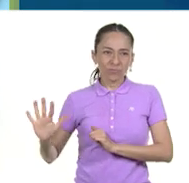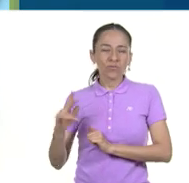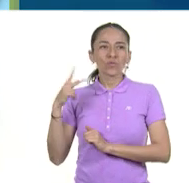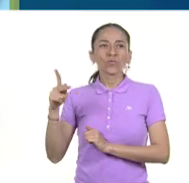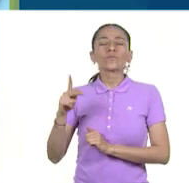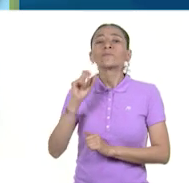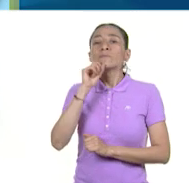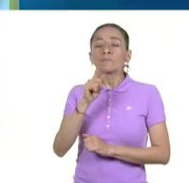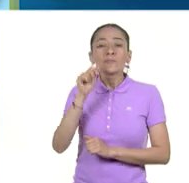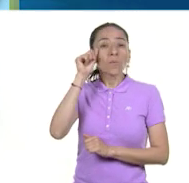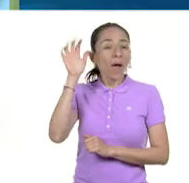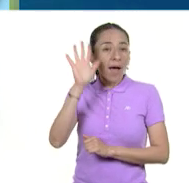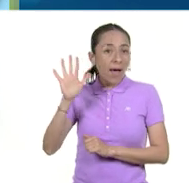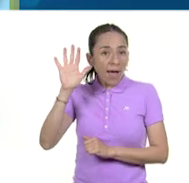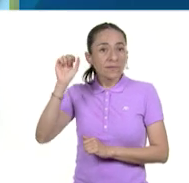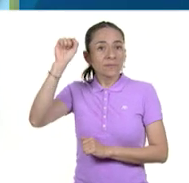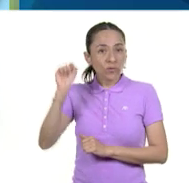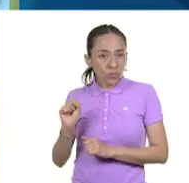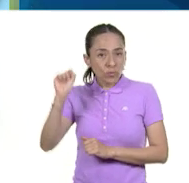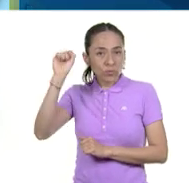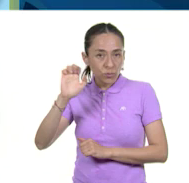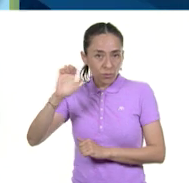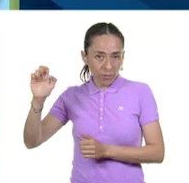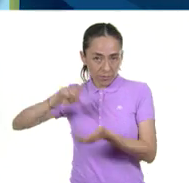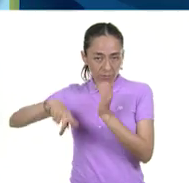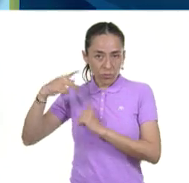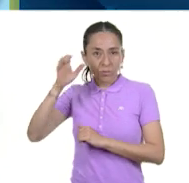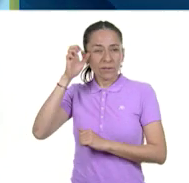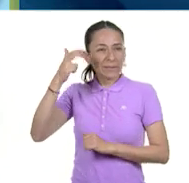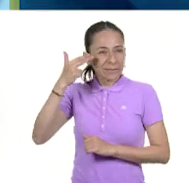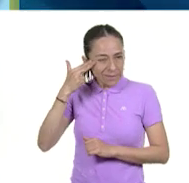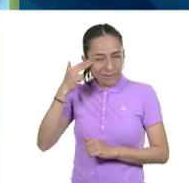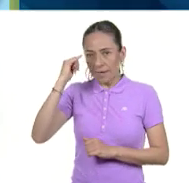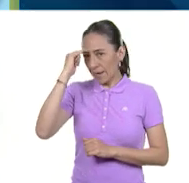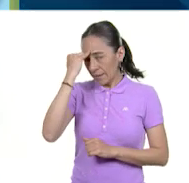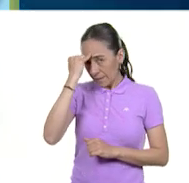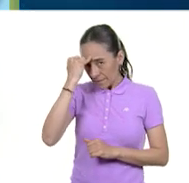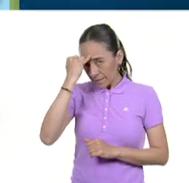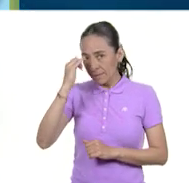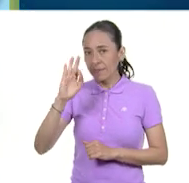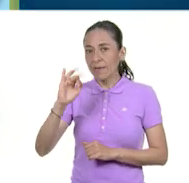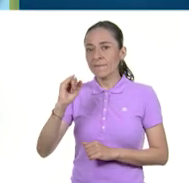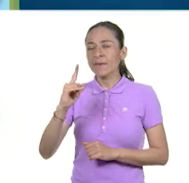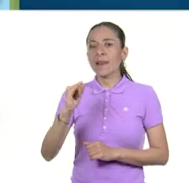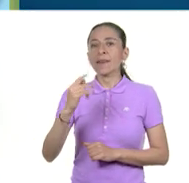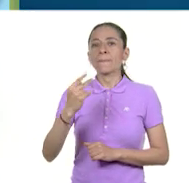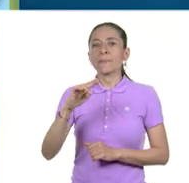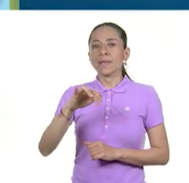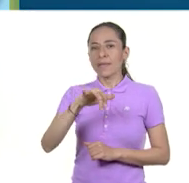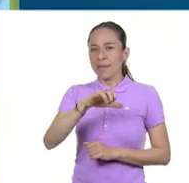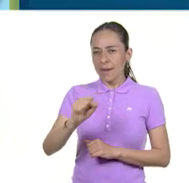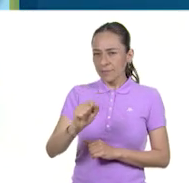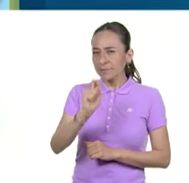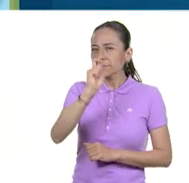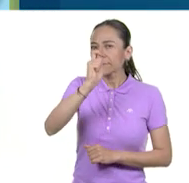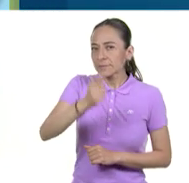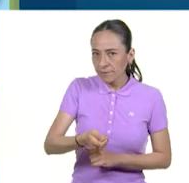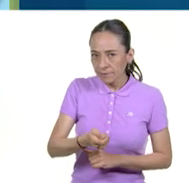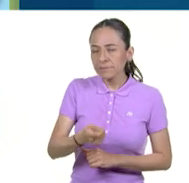y sureste de Asia, donde China, India y Filipinas representan a los de